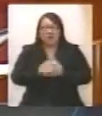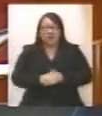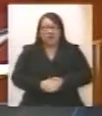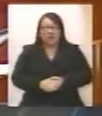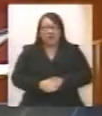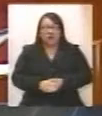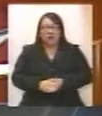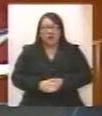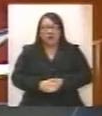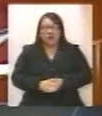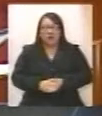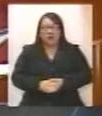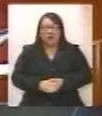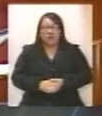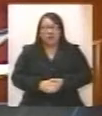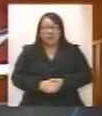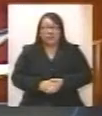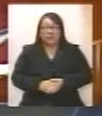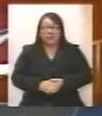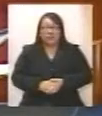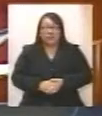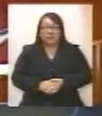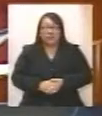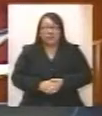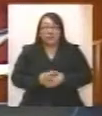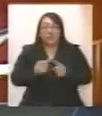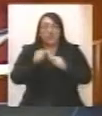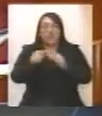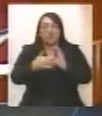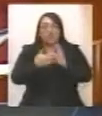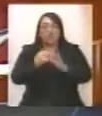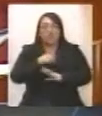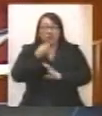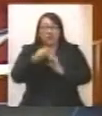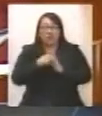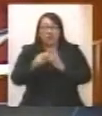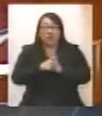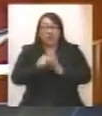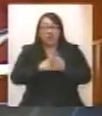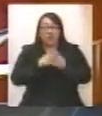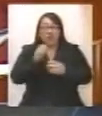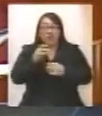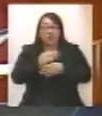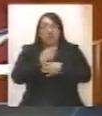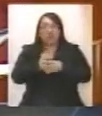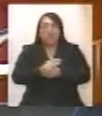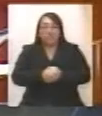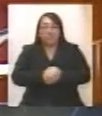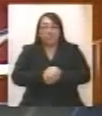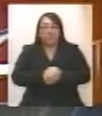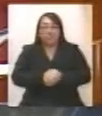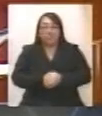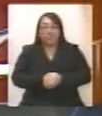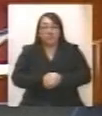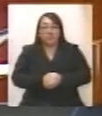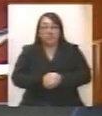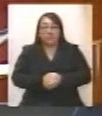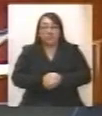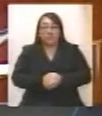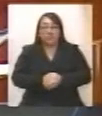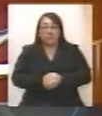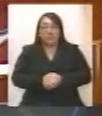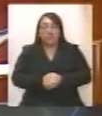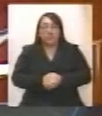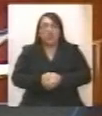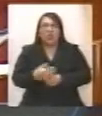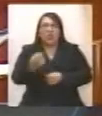sancionada. En ese marco, se presentó un proyecto de ley que establece un mecanismo de recompensas para